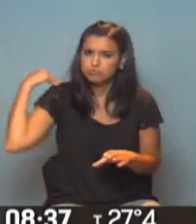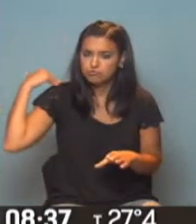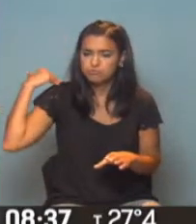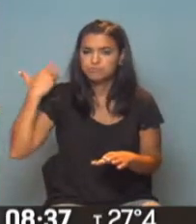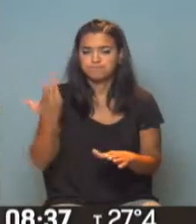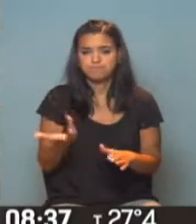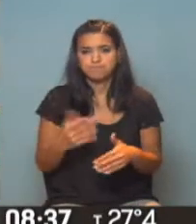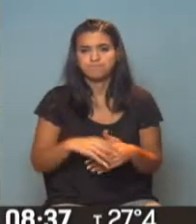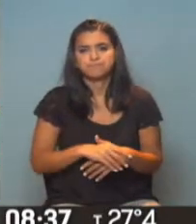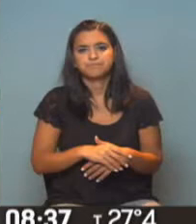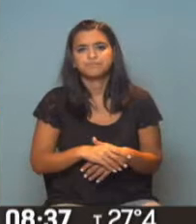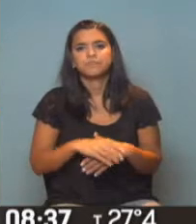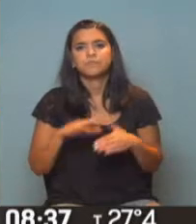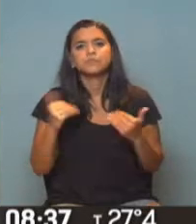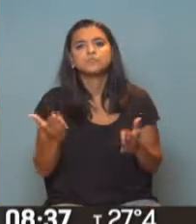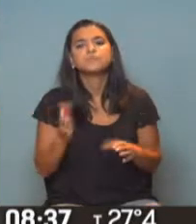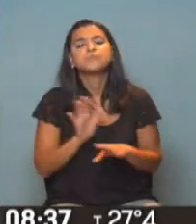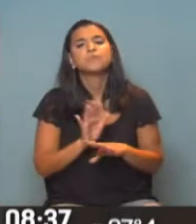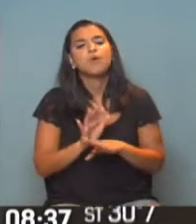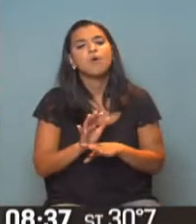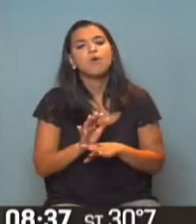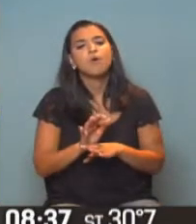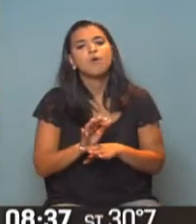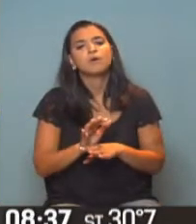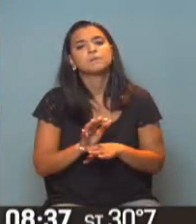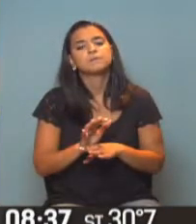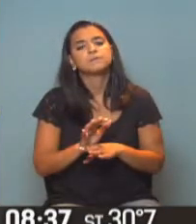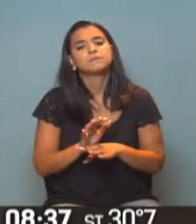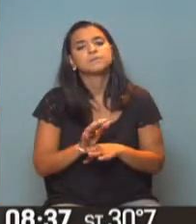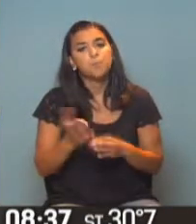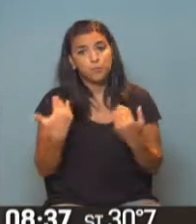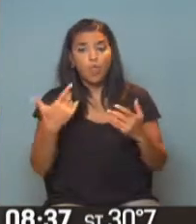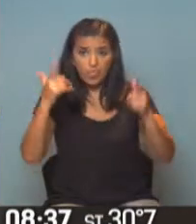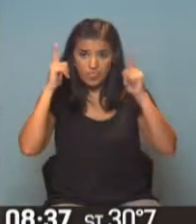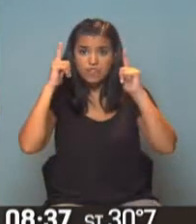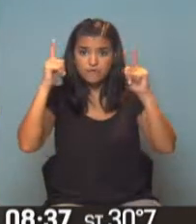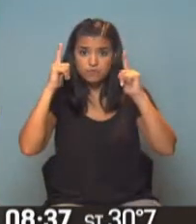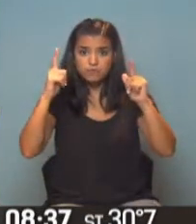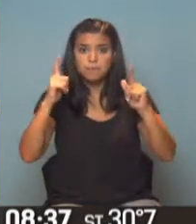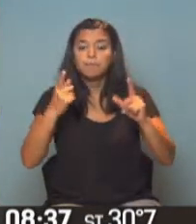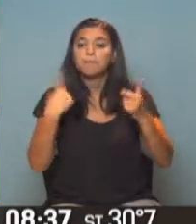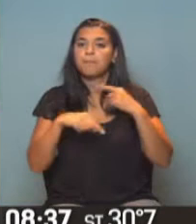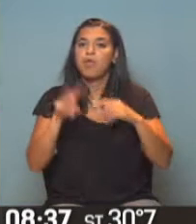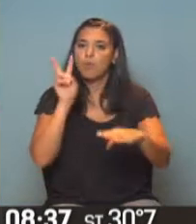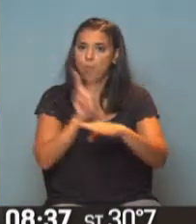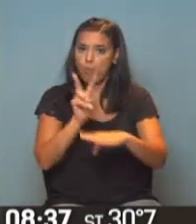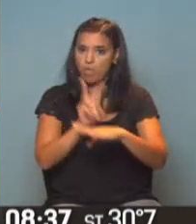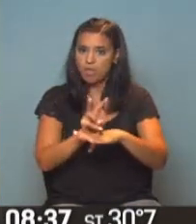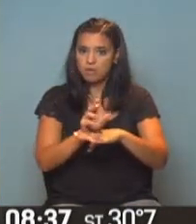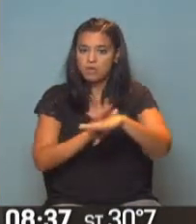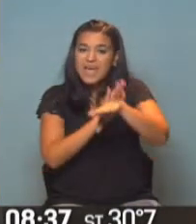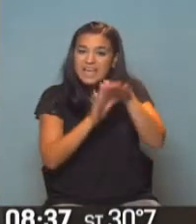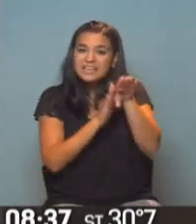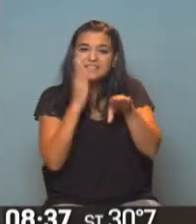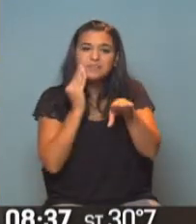cosa con otra así que esto es un poco un llamado a poder disfrutar con cierta prudencia al protector solar